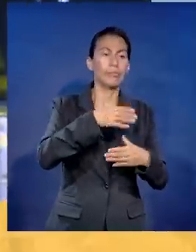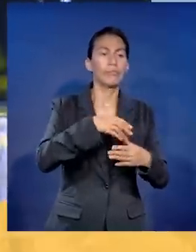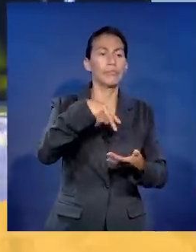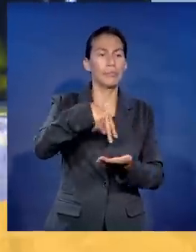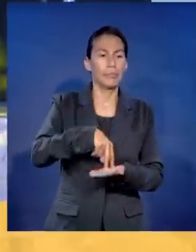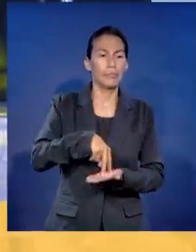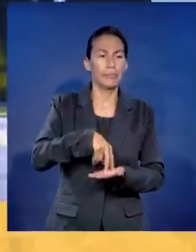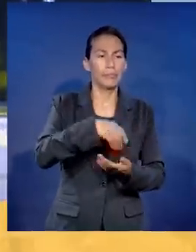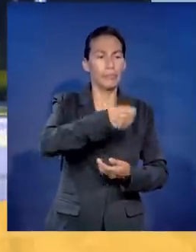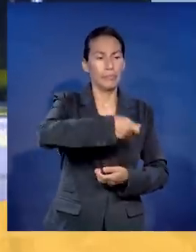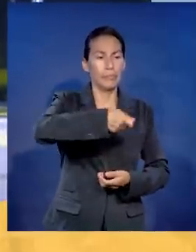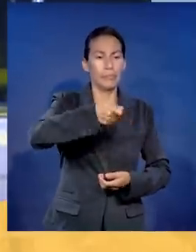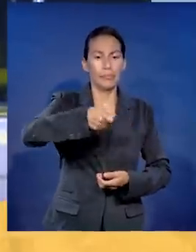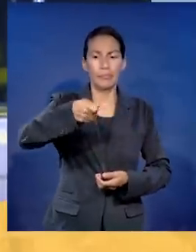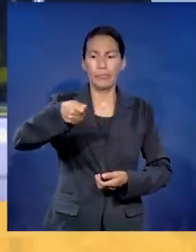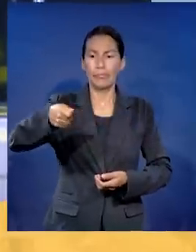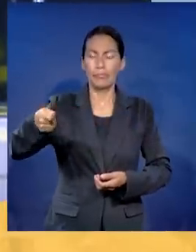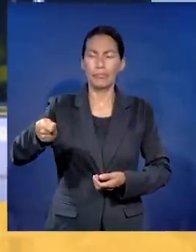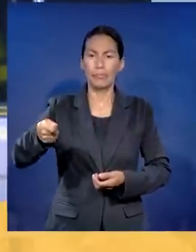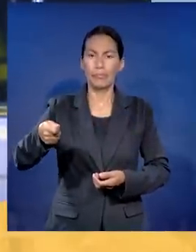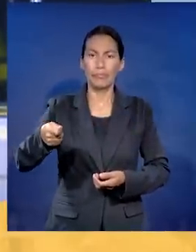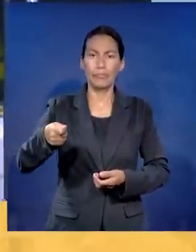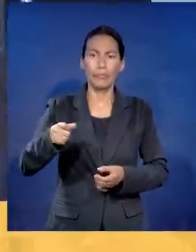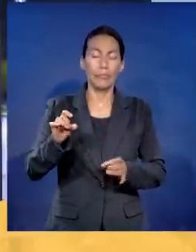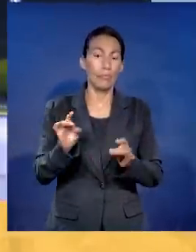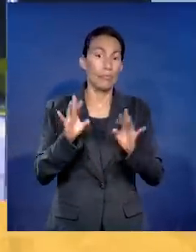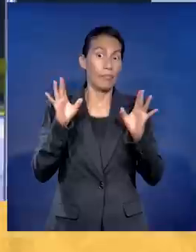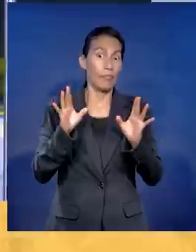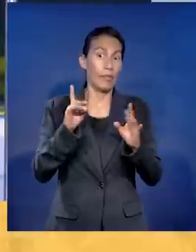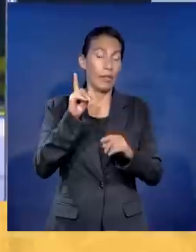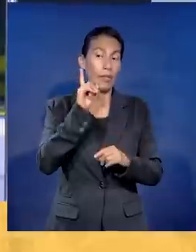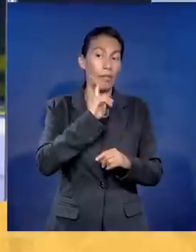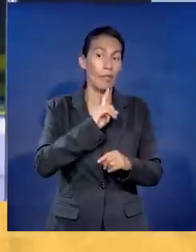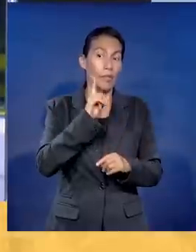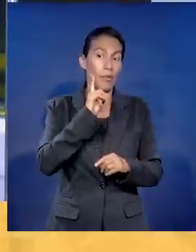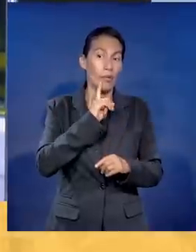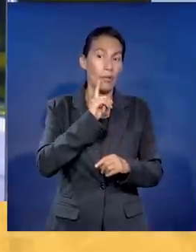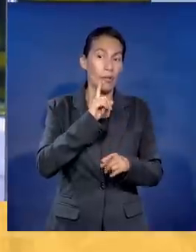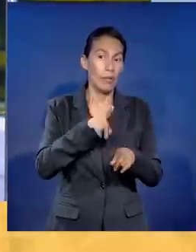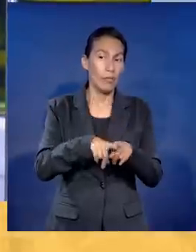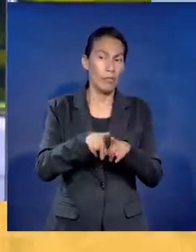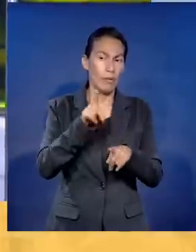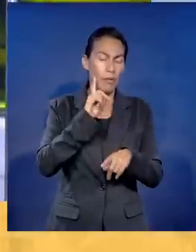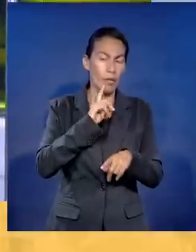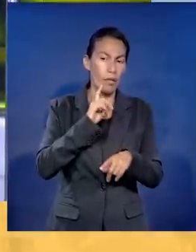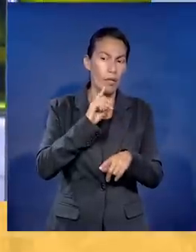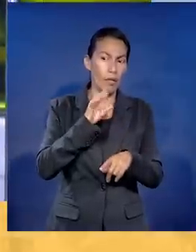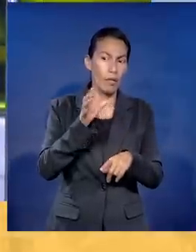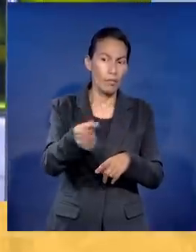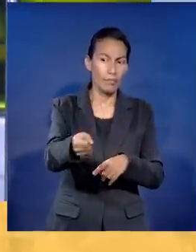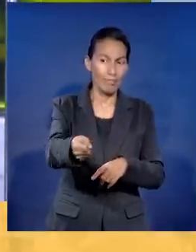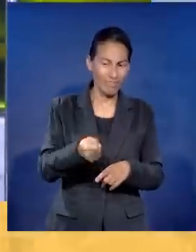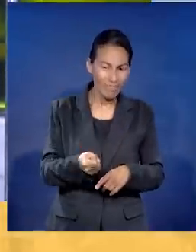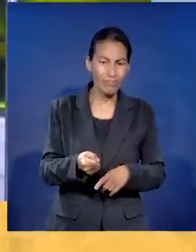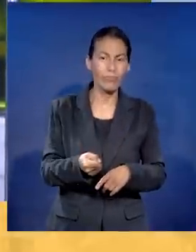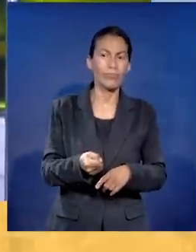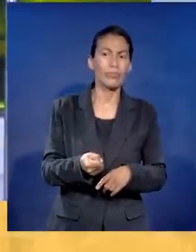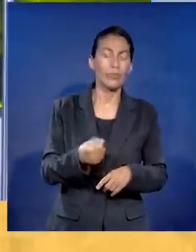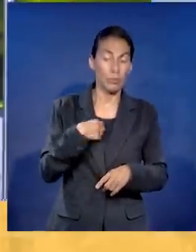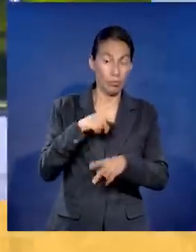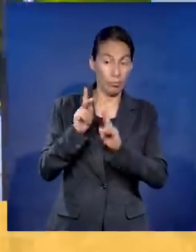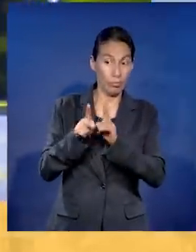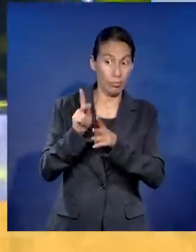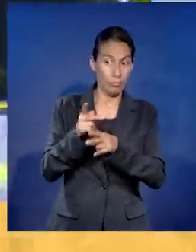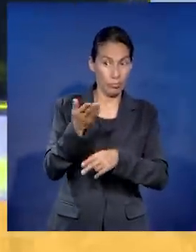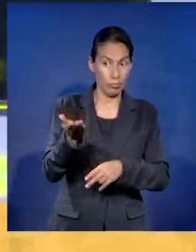la puerta de la iglesia y cuando pasó una hermana me toma la mano y me aprieta Y entonces me jala